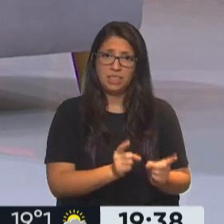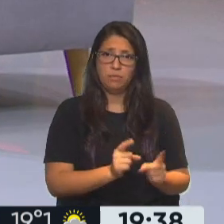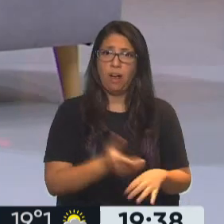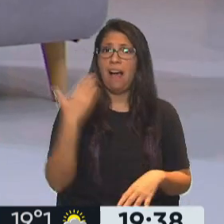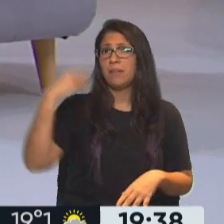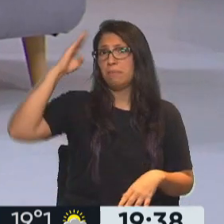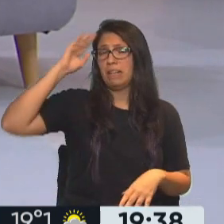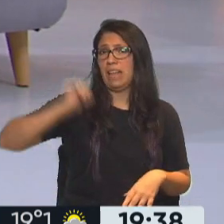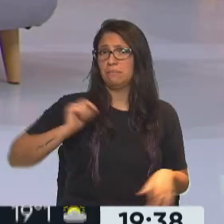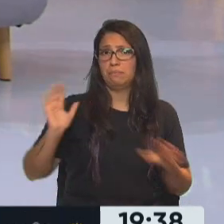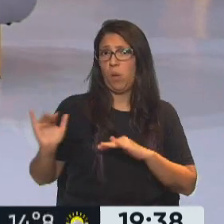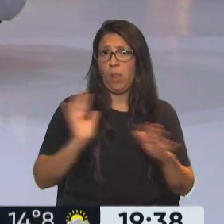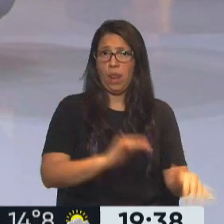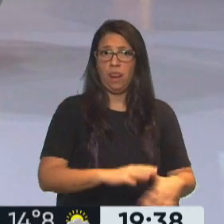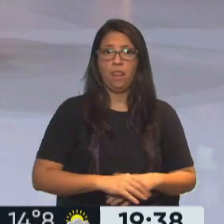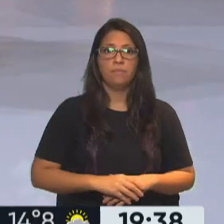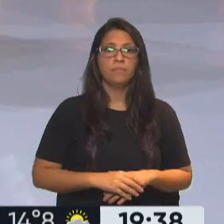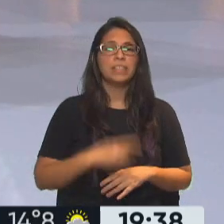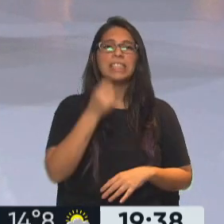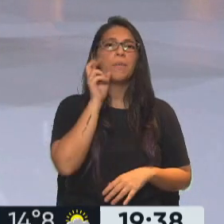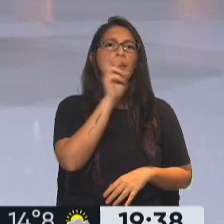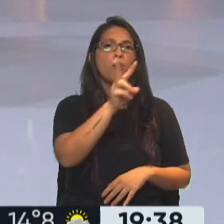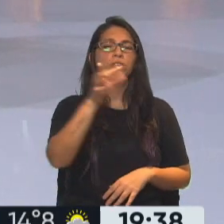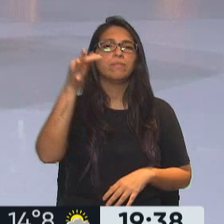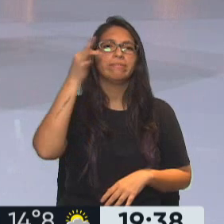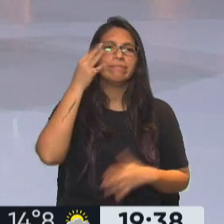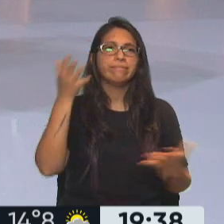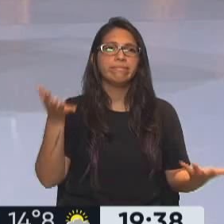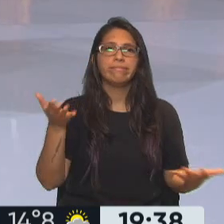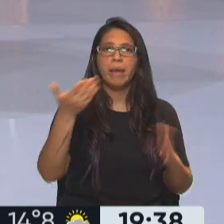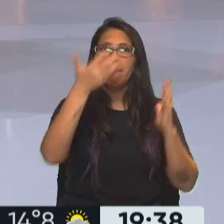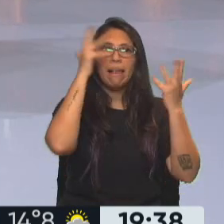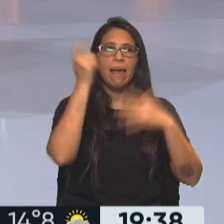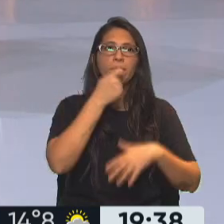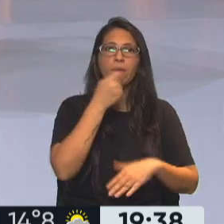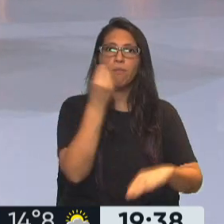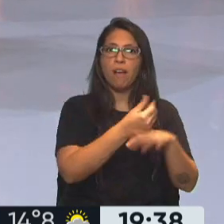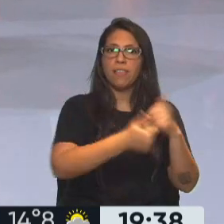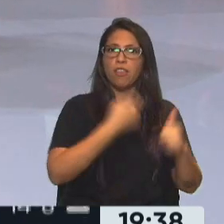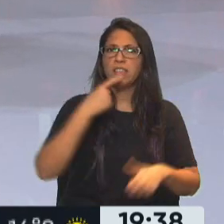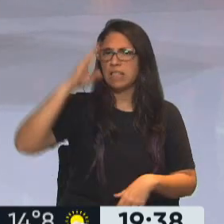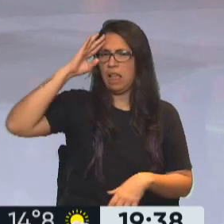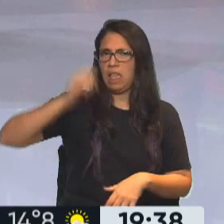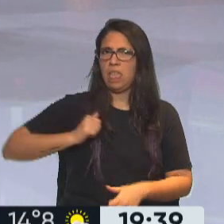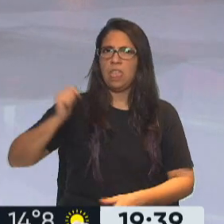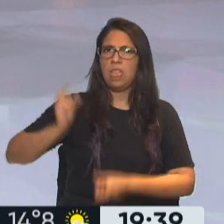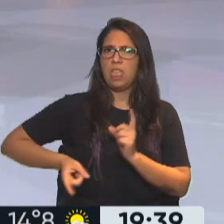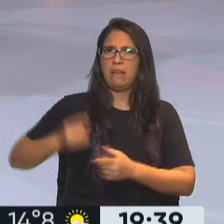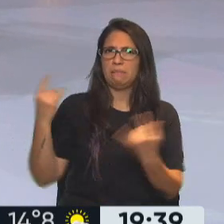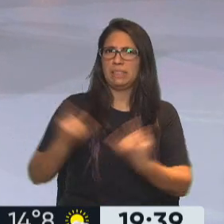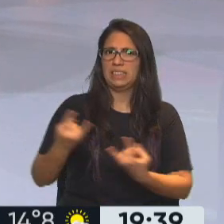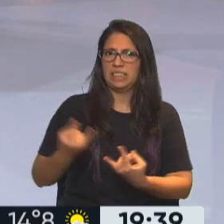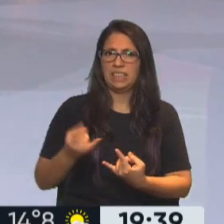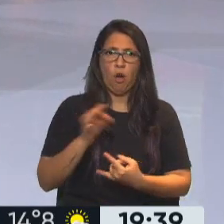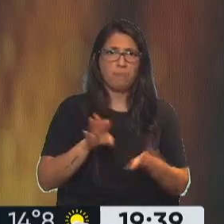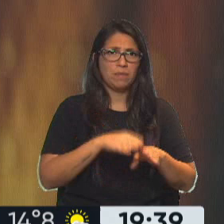los militares. Cuando somos testigos de algún candidato como Milei que pretende no solo negar, sino reivindicar, incluso con el mismo discurso